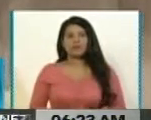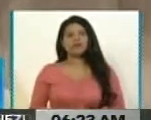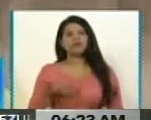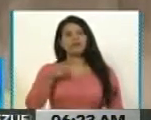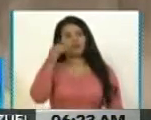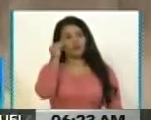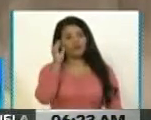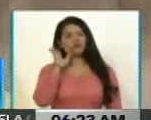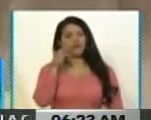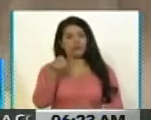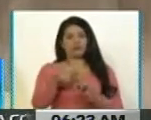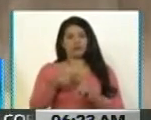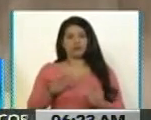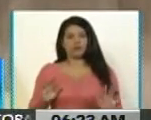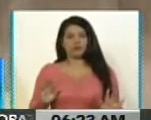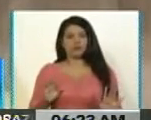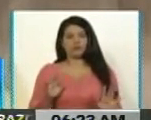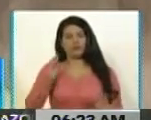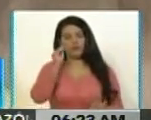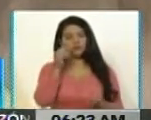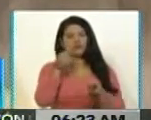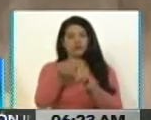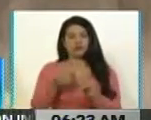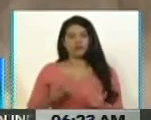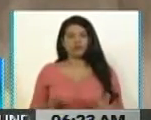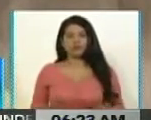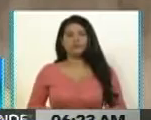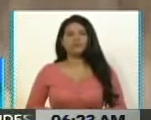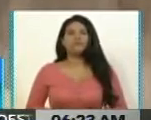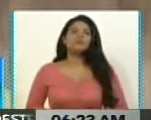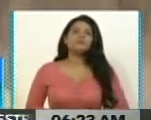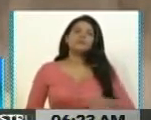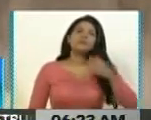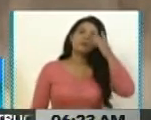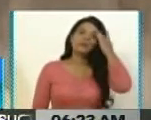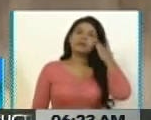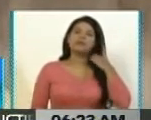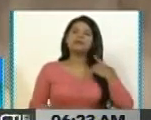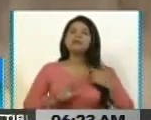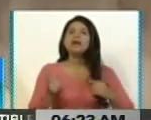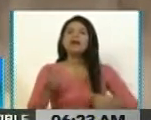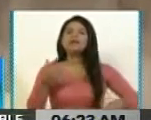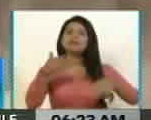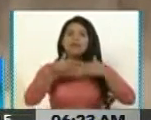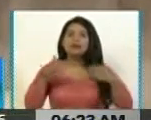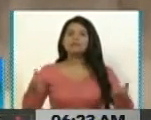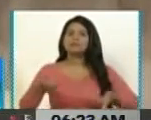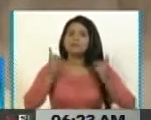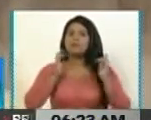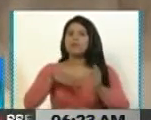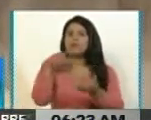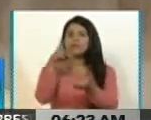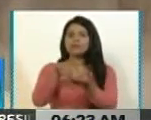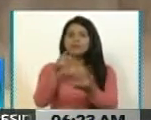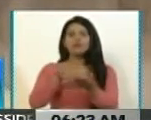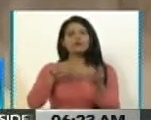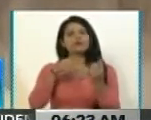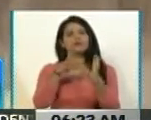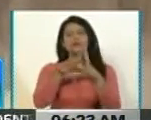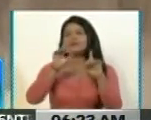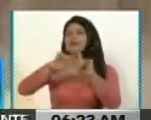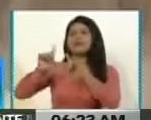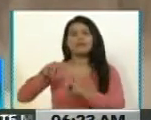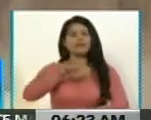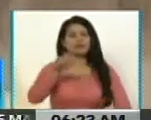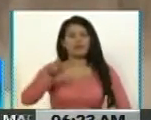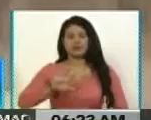muy positivo, porque se le está abriendo el espacio a incorporar además a todas las voces. Hay